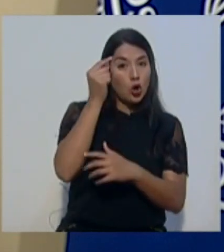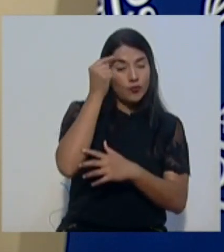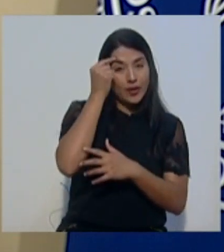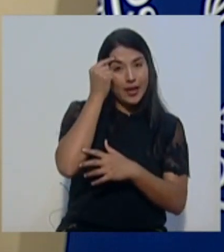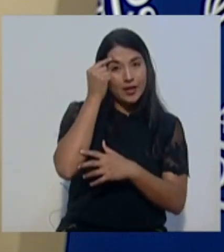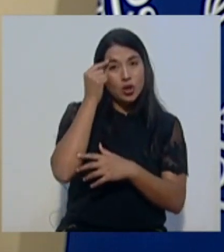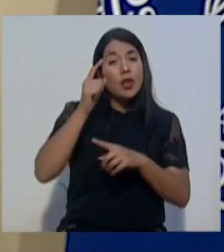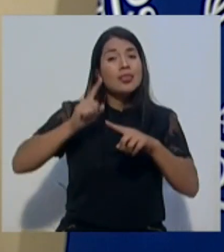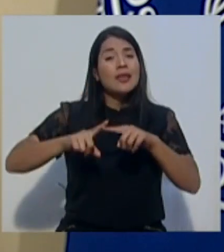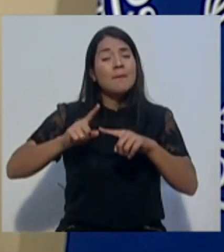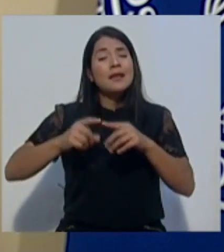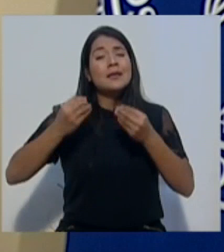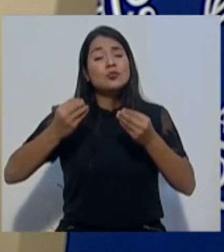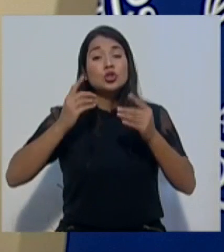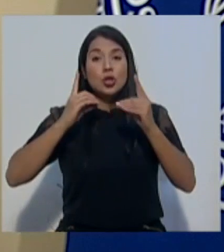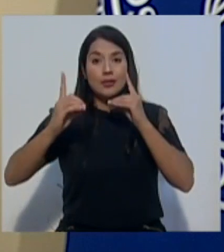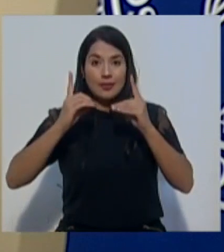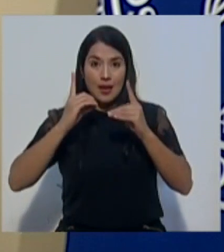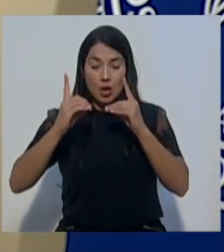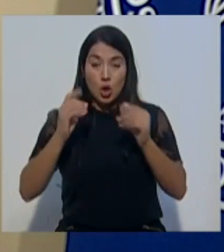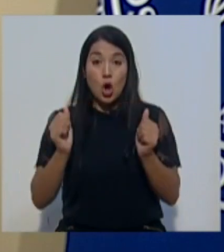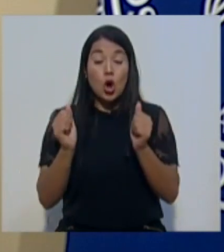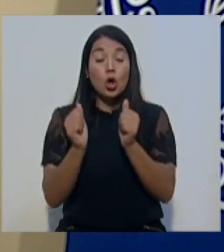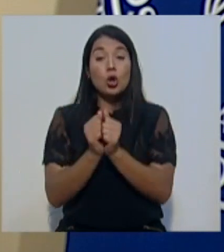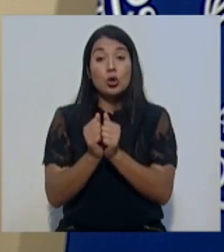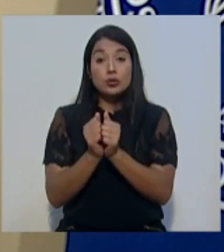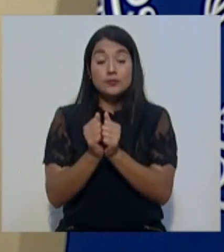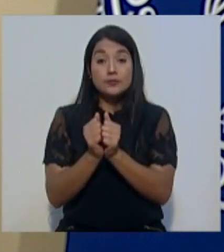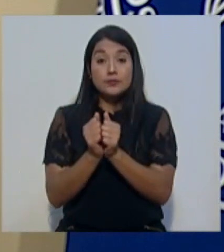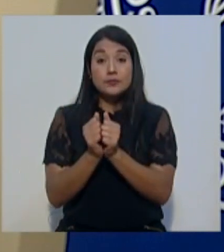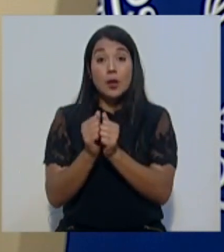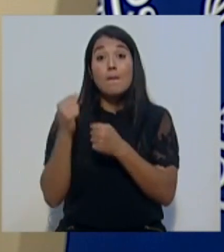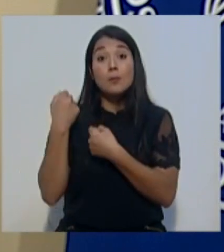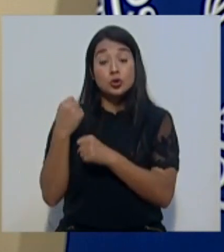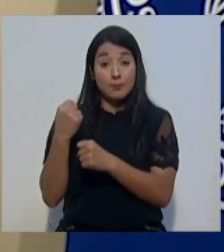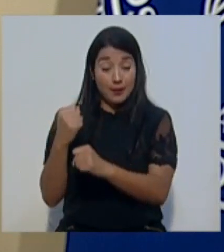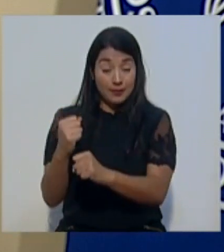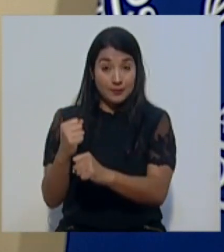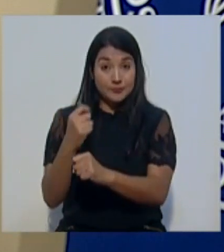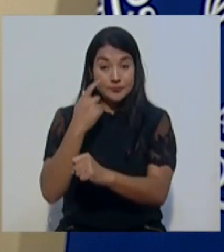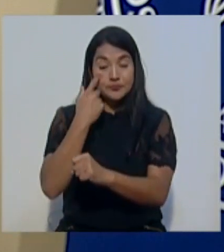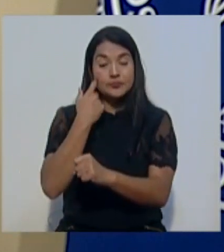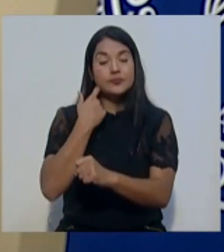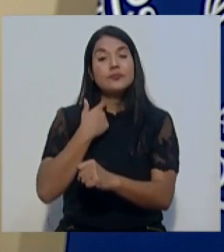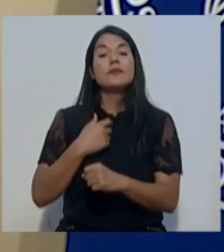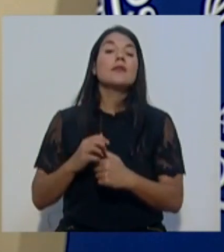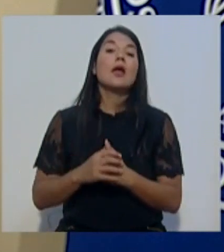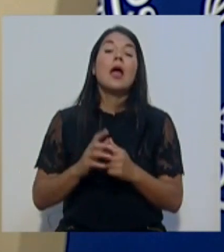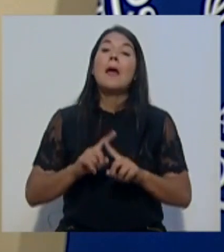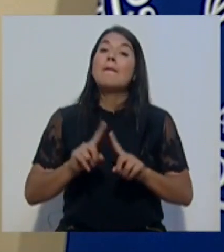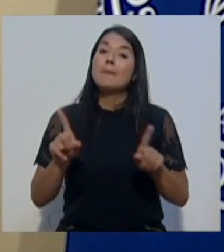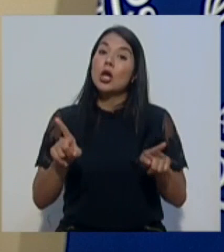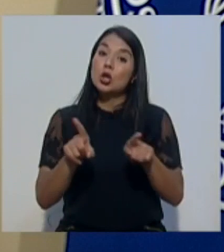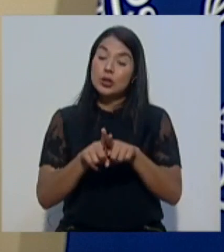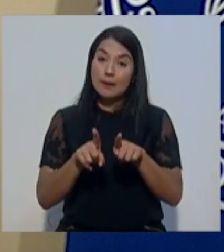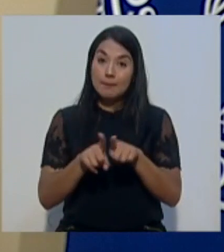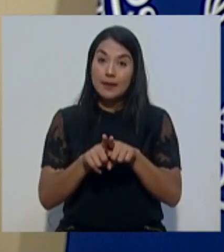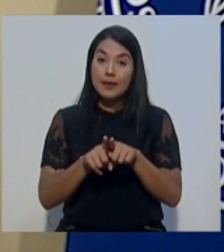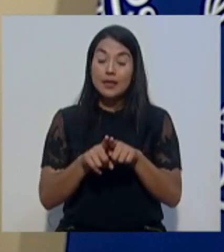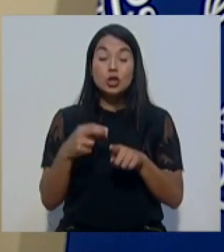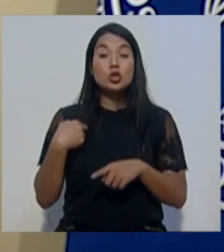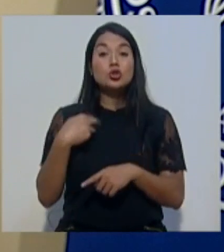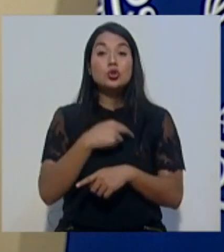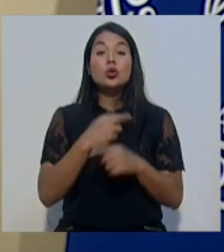mucho ese diálogo con los municipios propiamente. Pero incluso fíjese que lo que